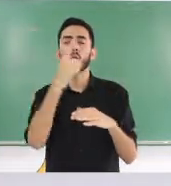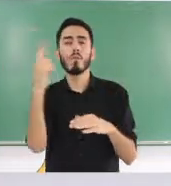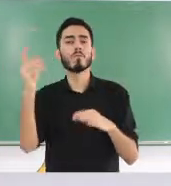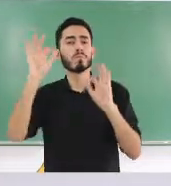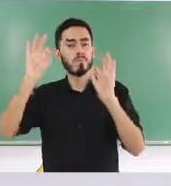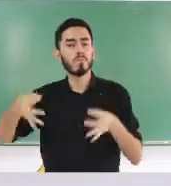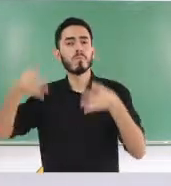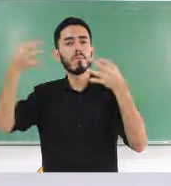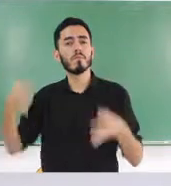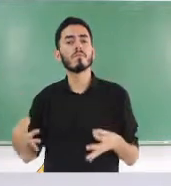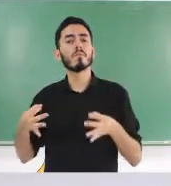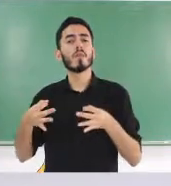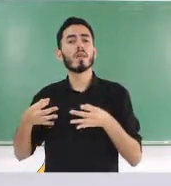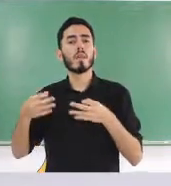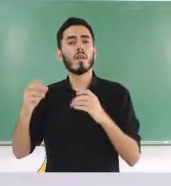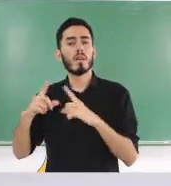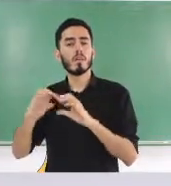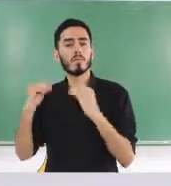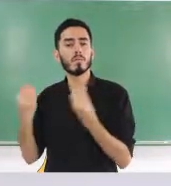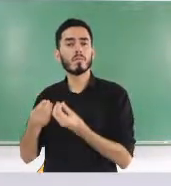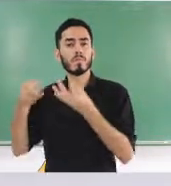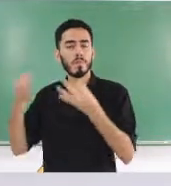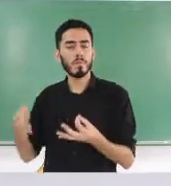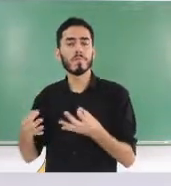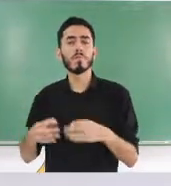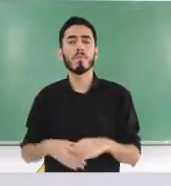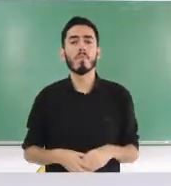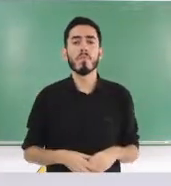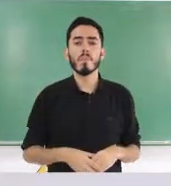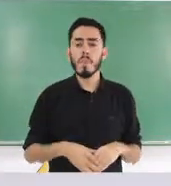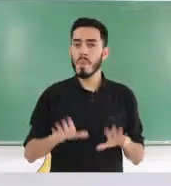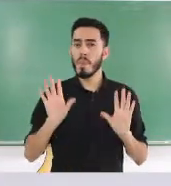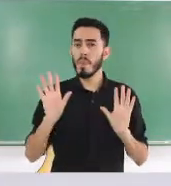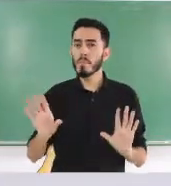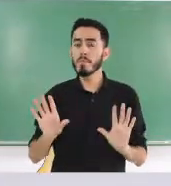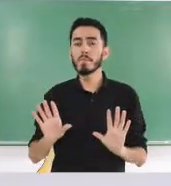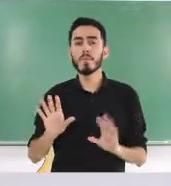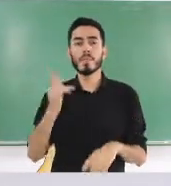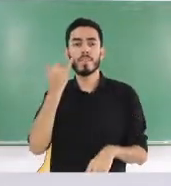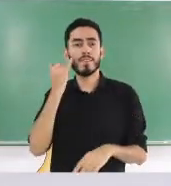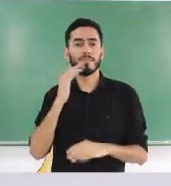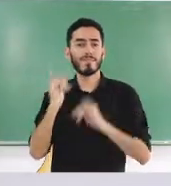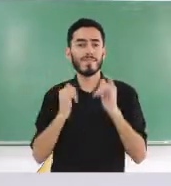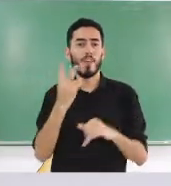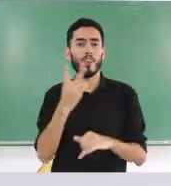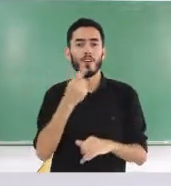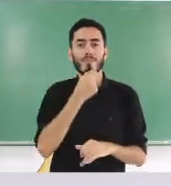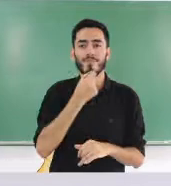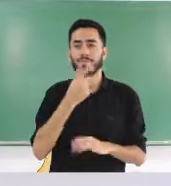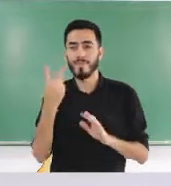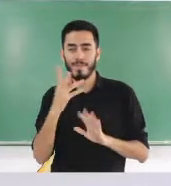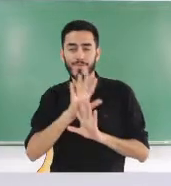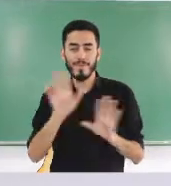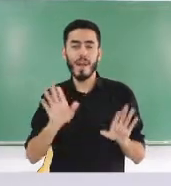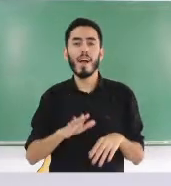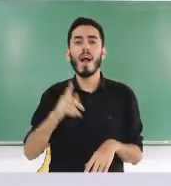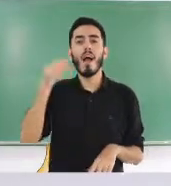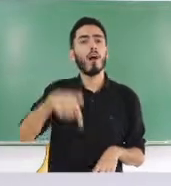las rectas paralelas y las dos rectas transversales. Con esto, vimos dos ejemplos. Pasemos ahora